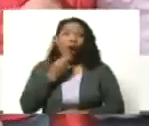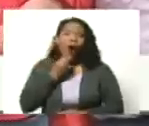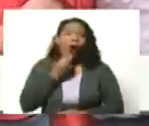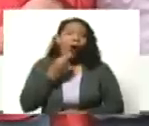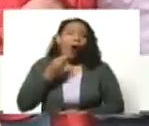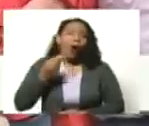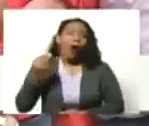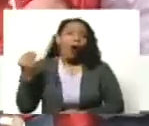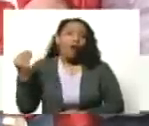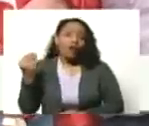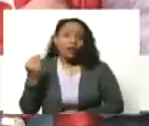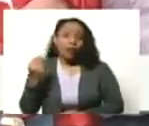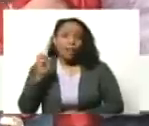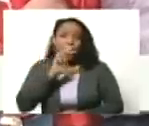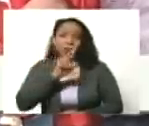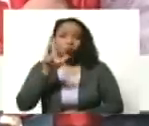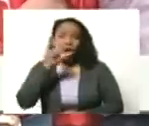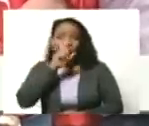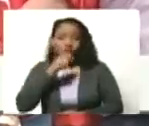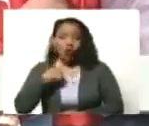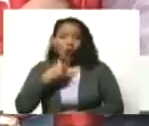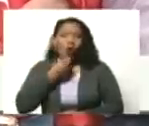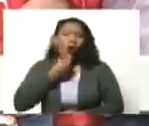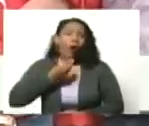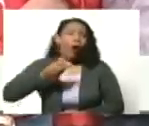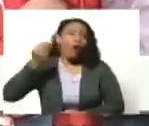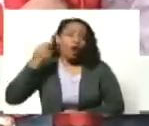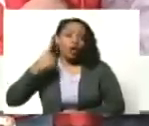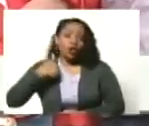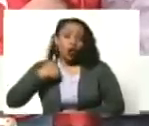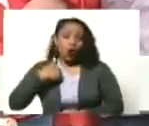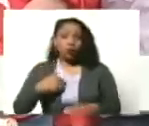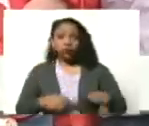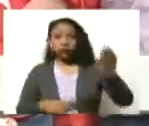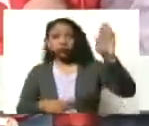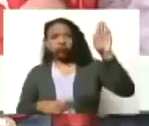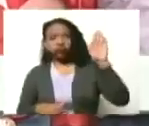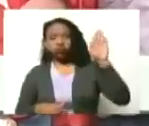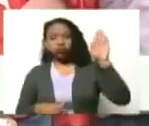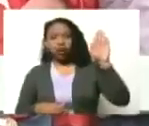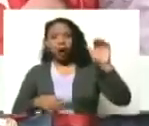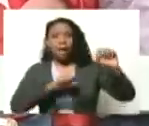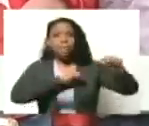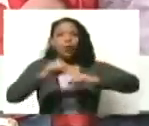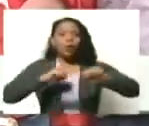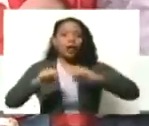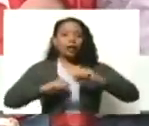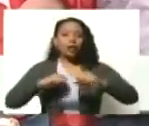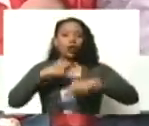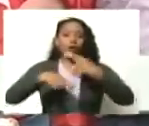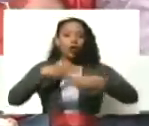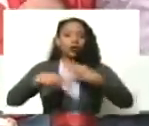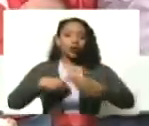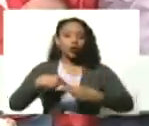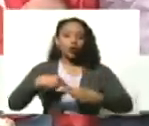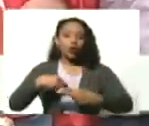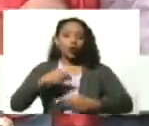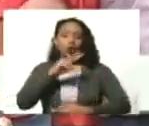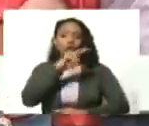bien jóvenes, 21 años, nos tocó juramentarnos en el movimiento bolivariano revolucionario